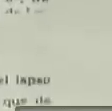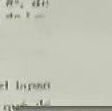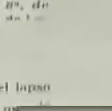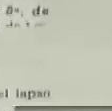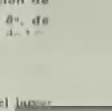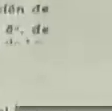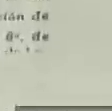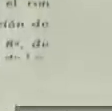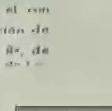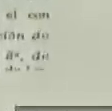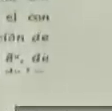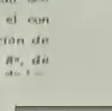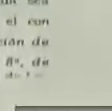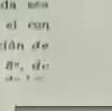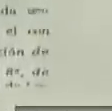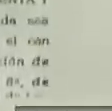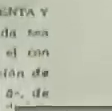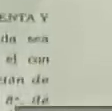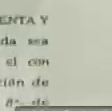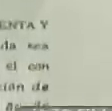recientemente a nivel internacional